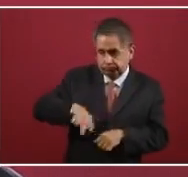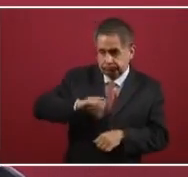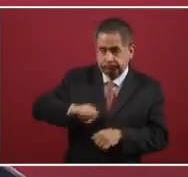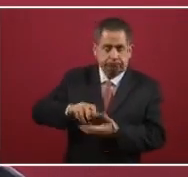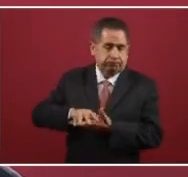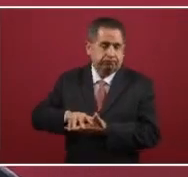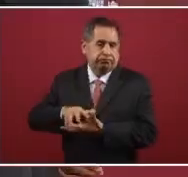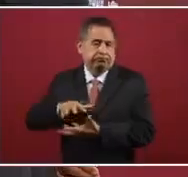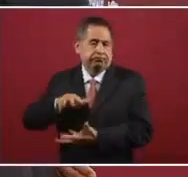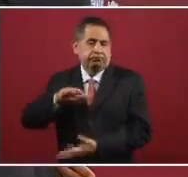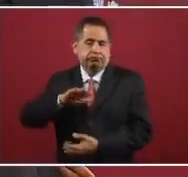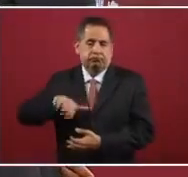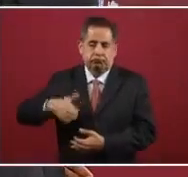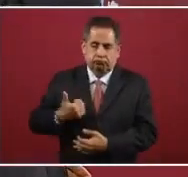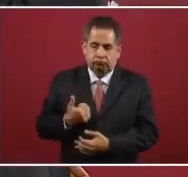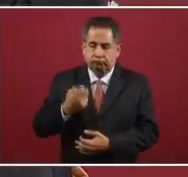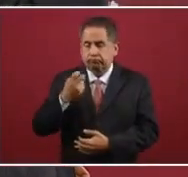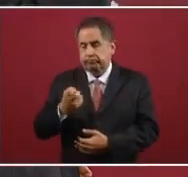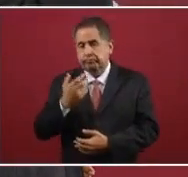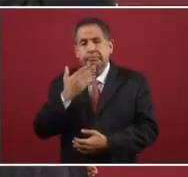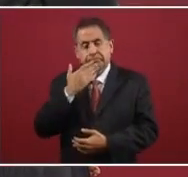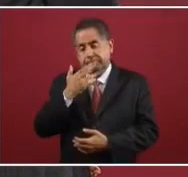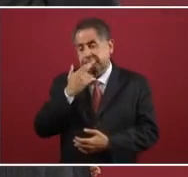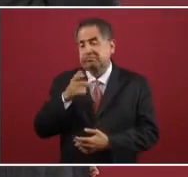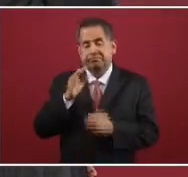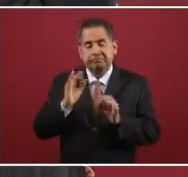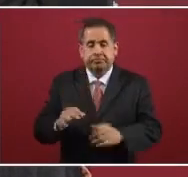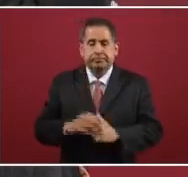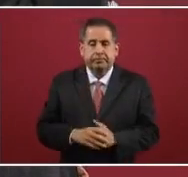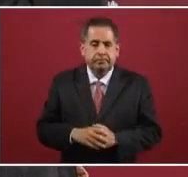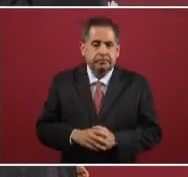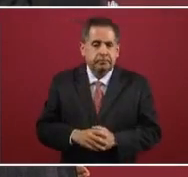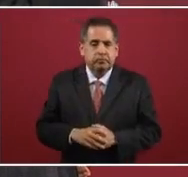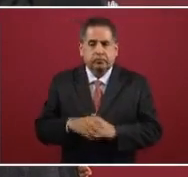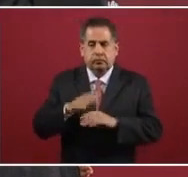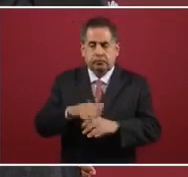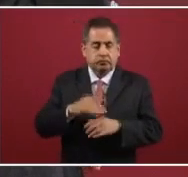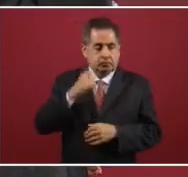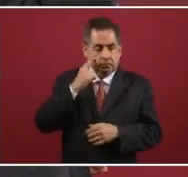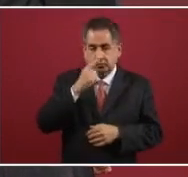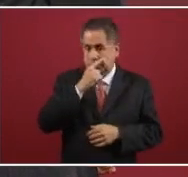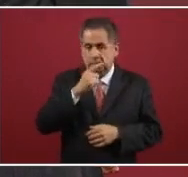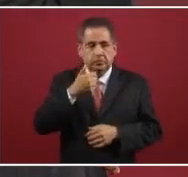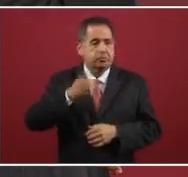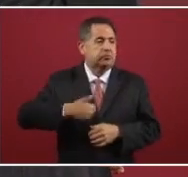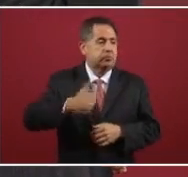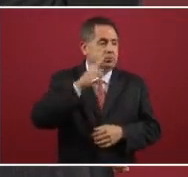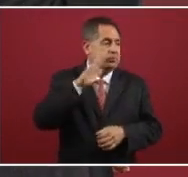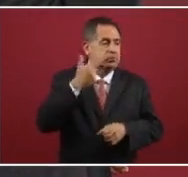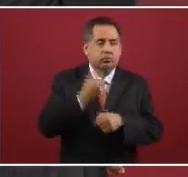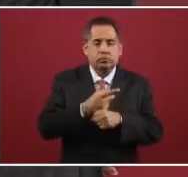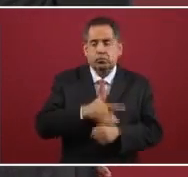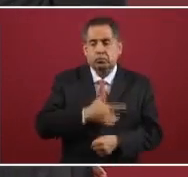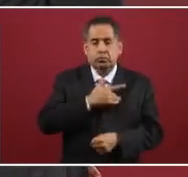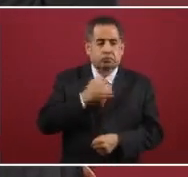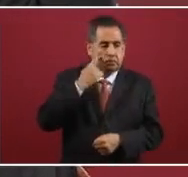claramente es uno de los retos. En términos del ahorro voluntario, del ahorro obligatorio, nosotros vamos a tener que explicar